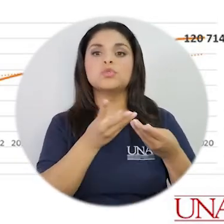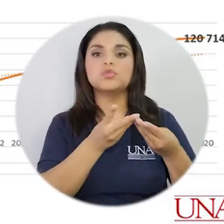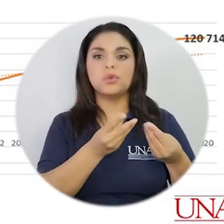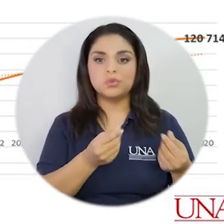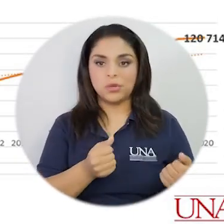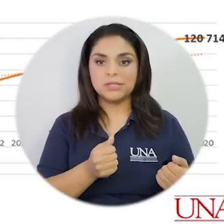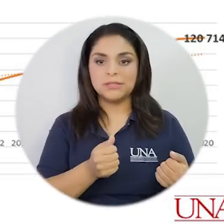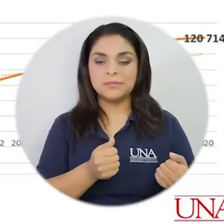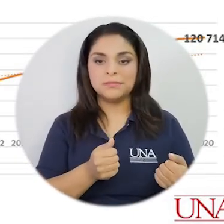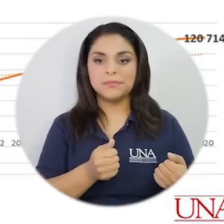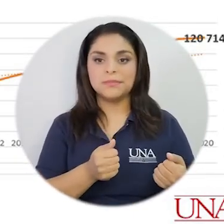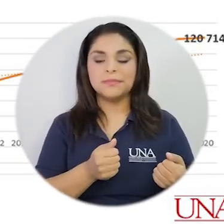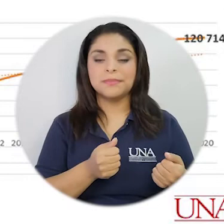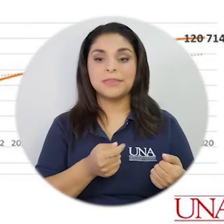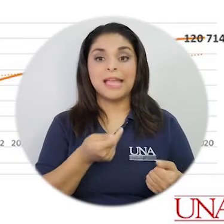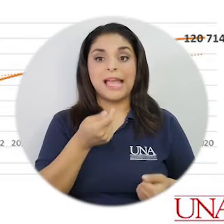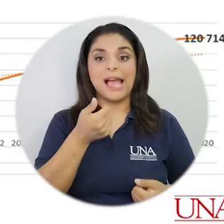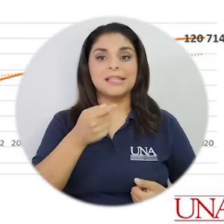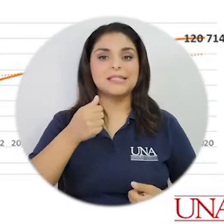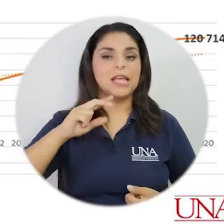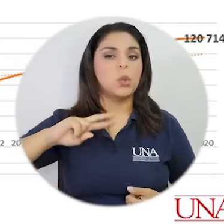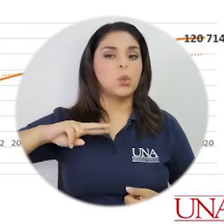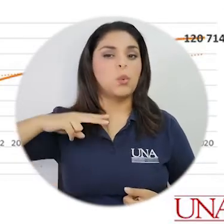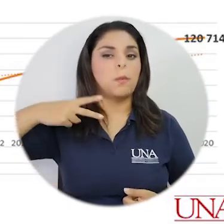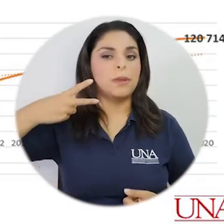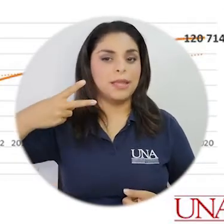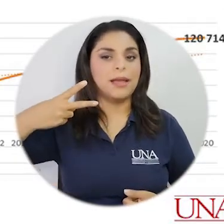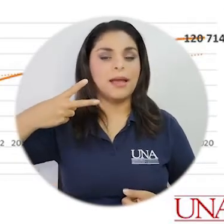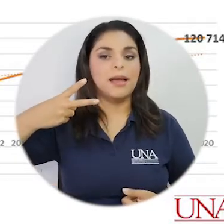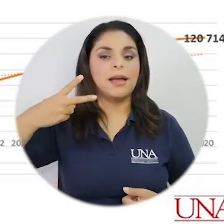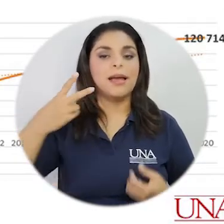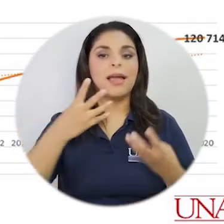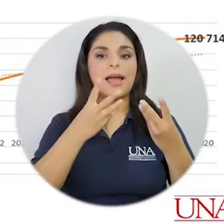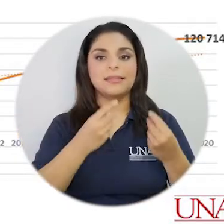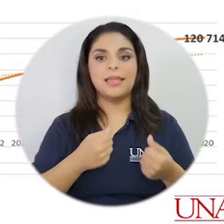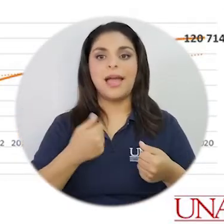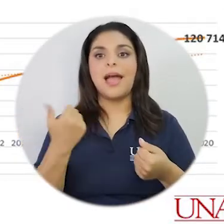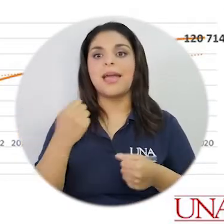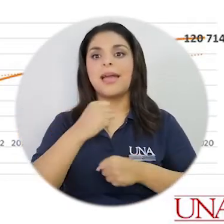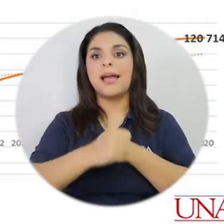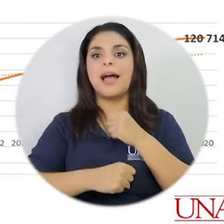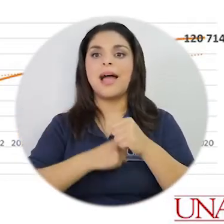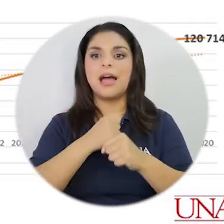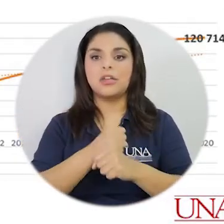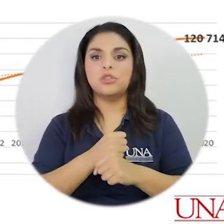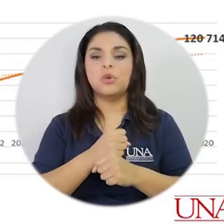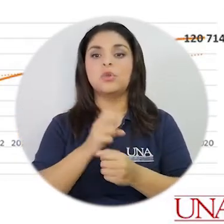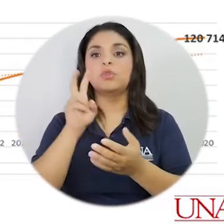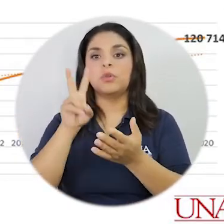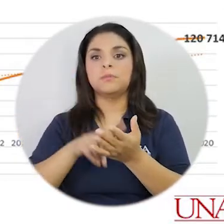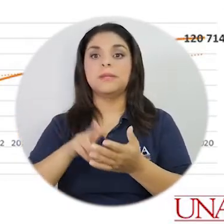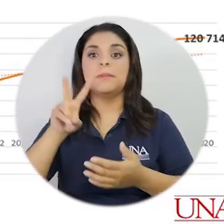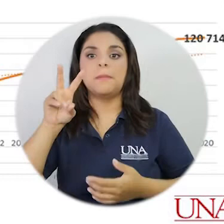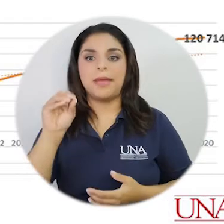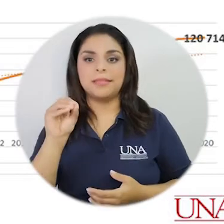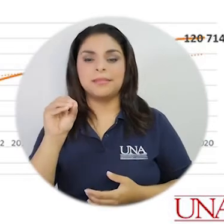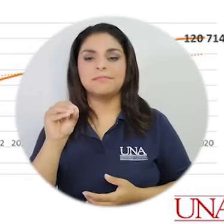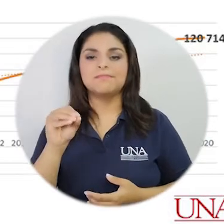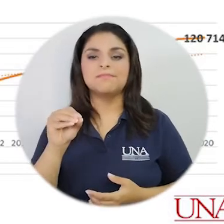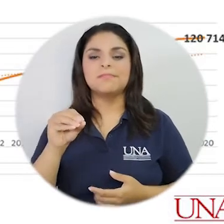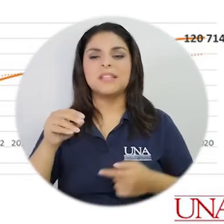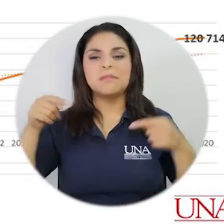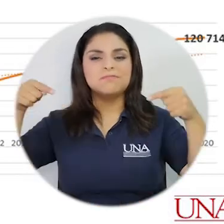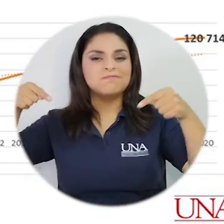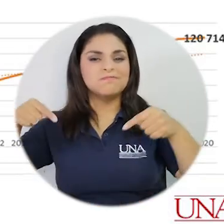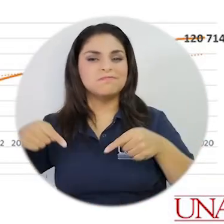25.238 soluciones, casi que duplica la cantidad con que se cierra en el año en el año